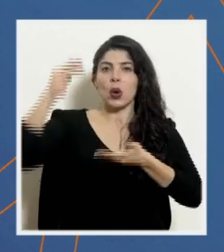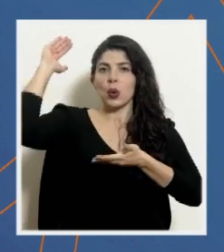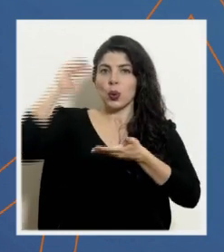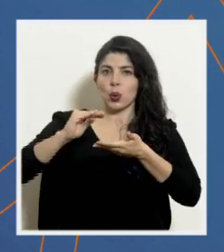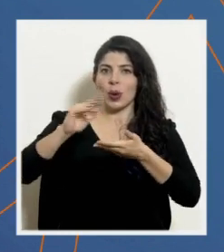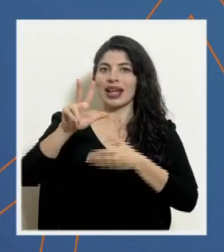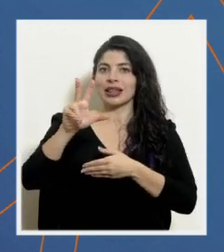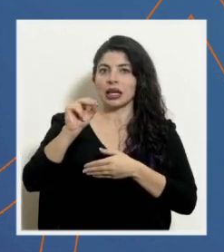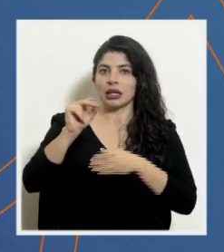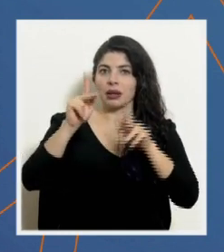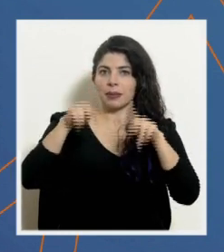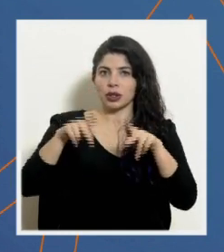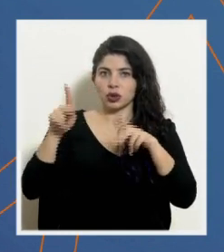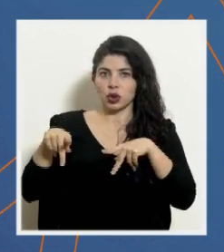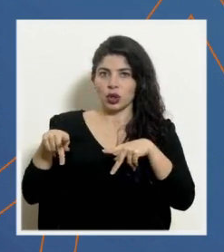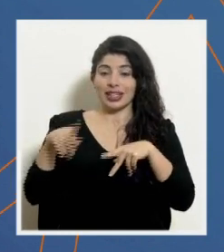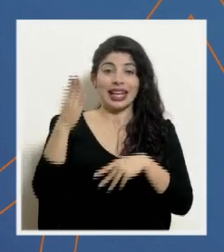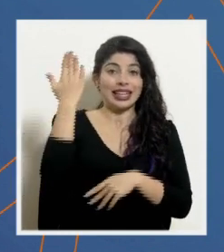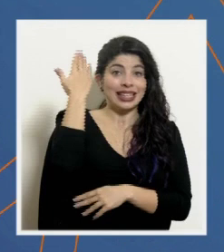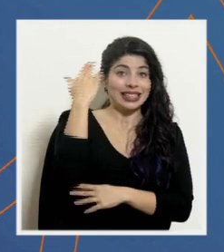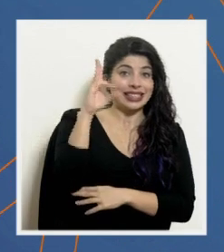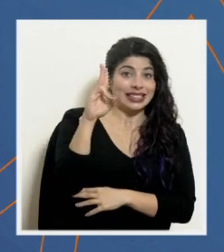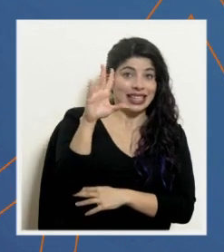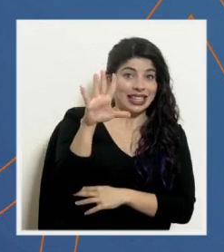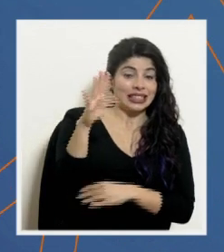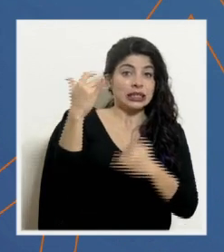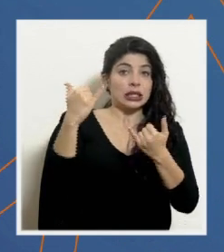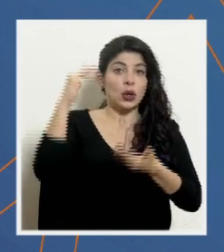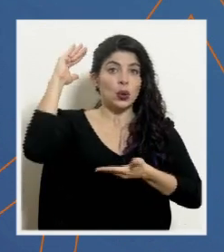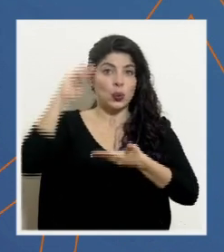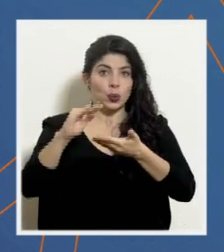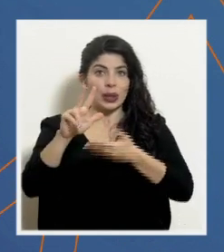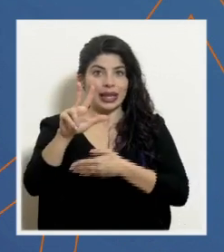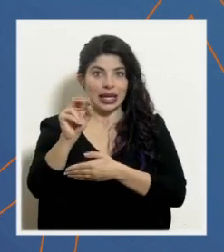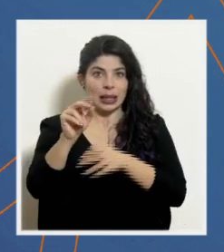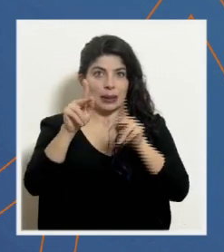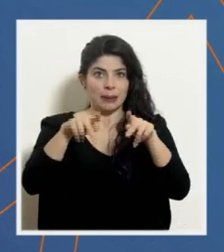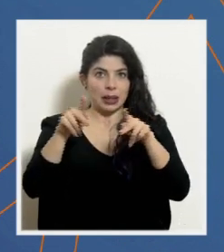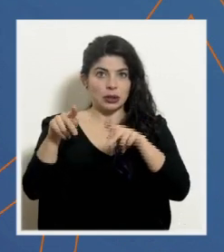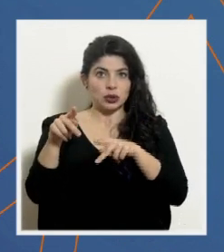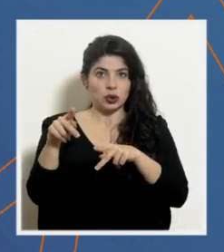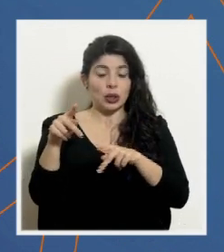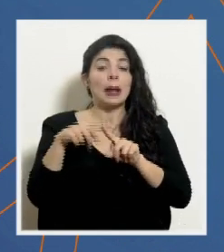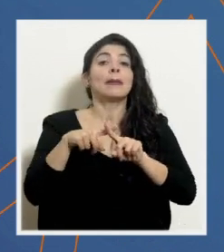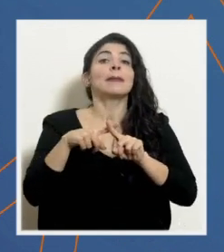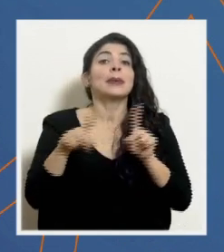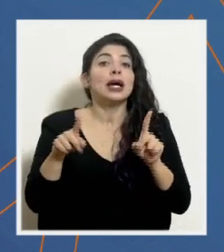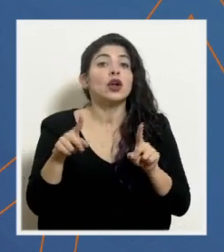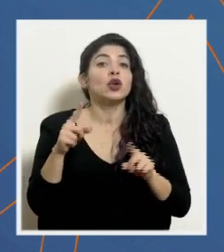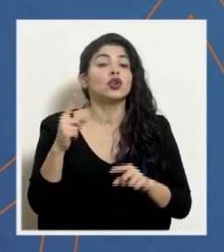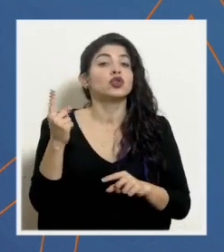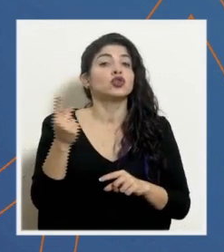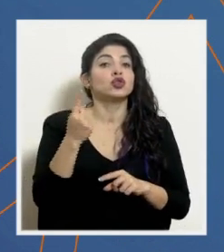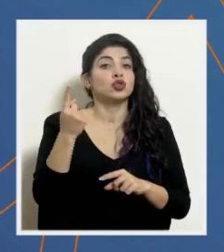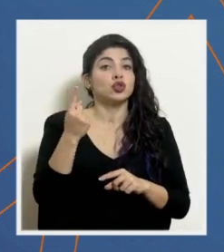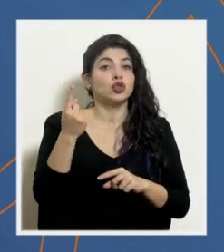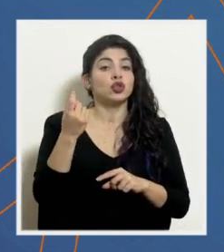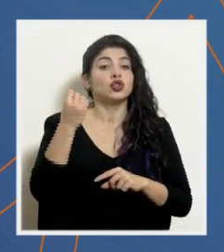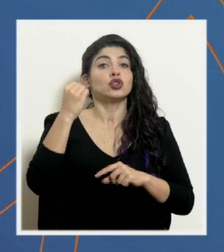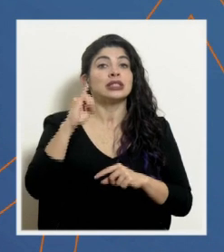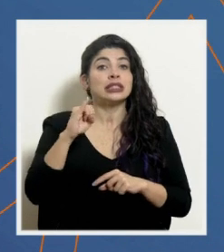30 personas, de 75 a 30 personas, siempre y cuando se permita